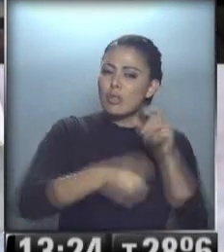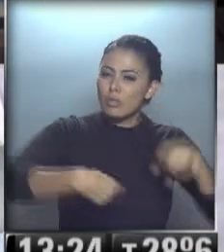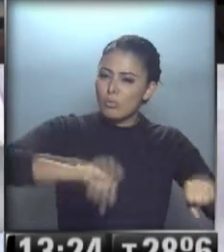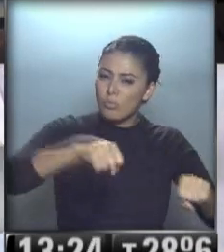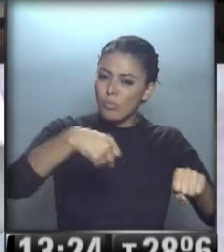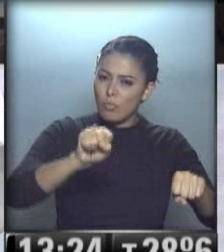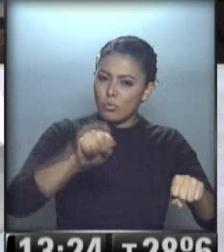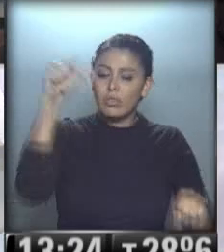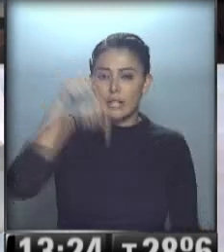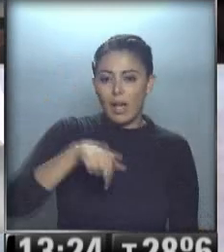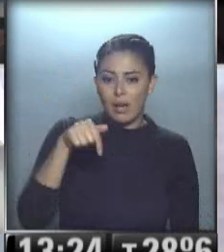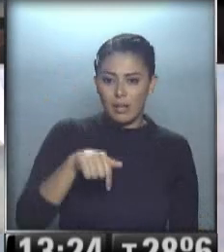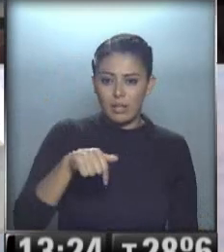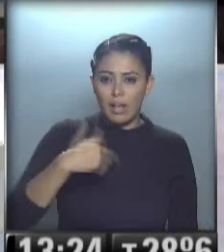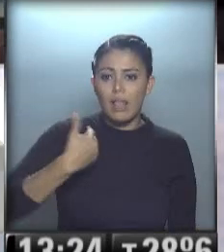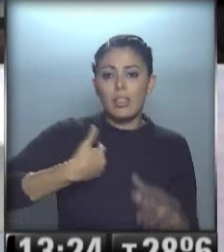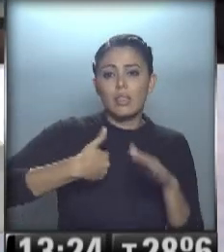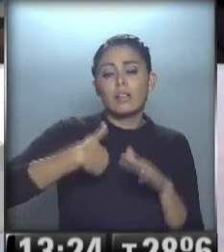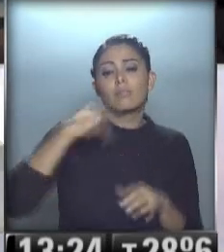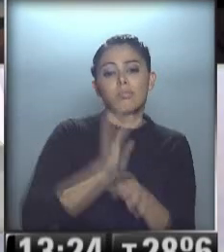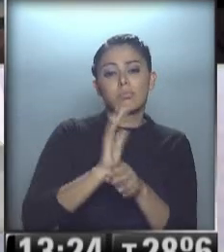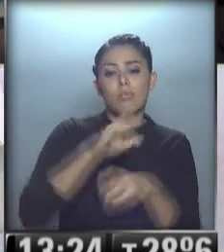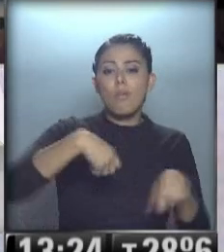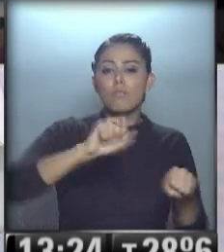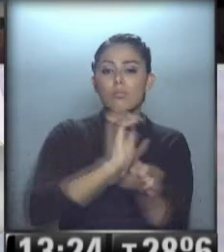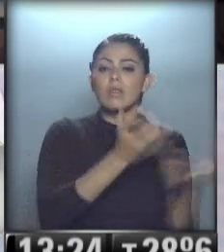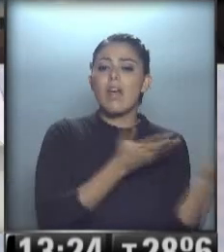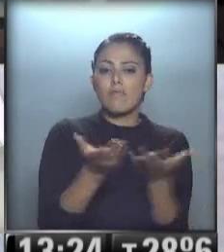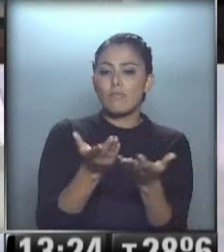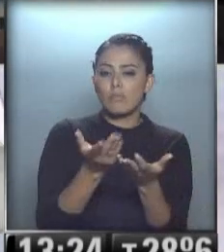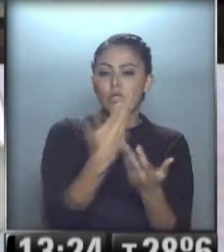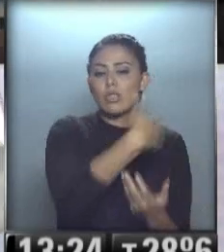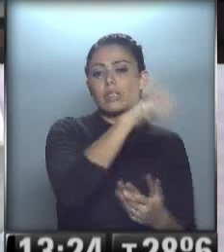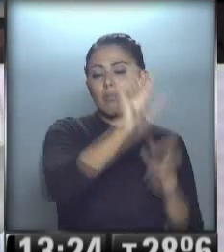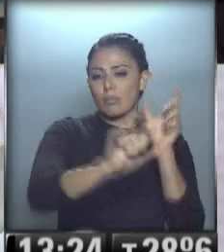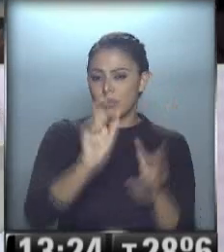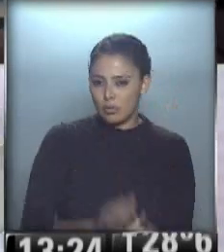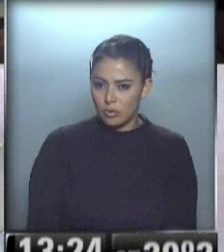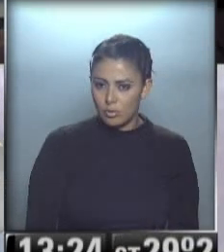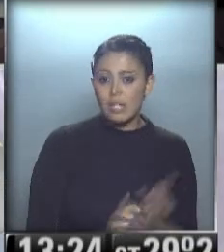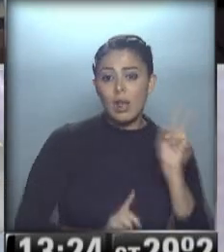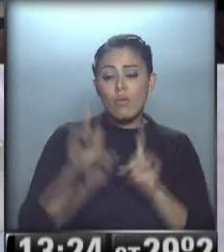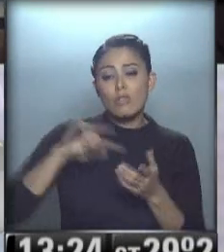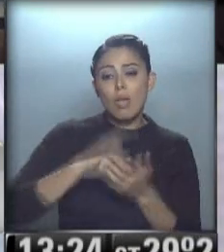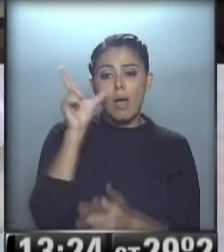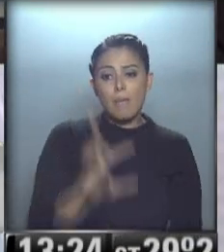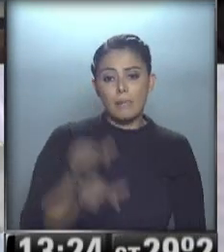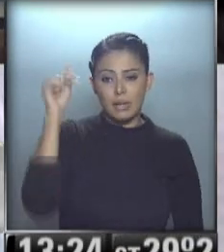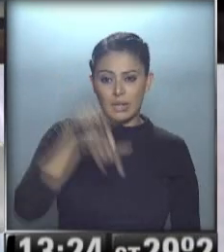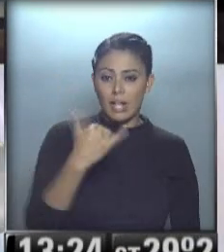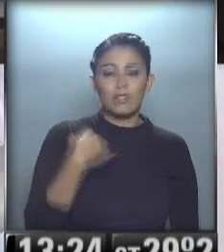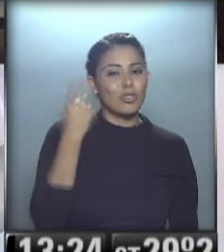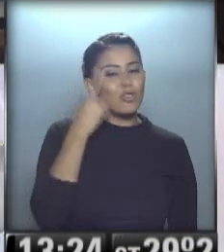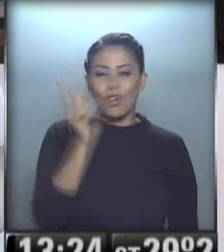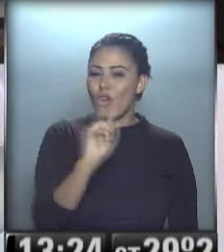que acá eh Muchas de las motas son un servicio público son un servicio de transporte que hay en algunas ciudades de América Latina nosotros no lo